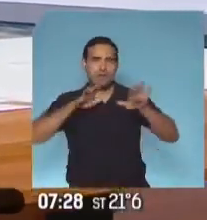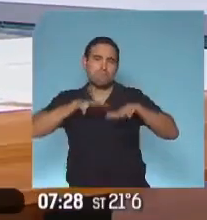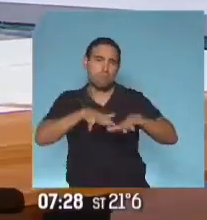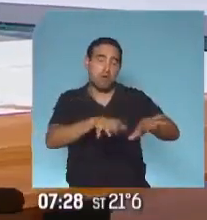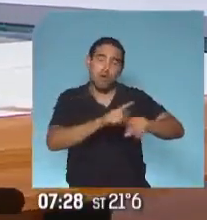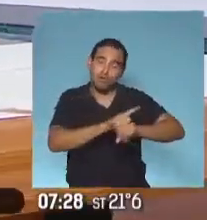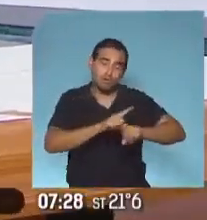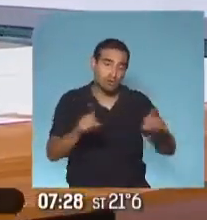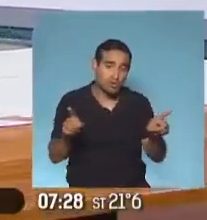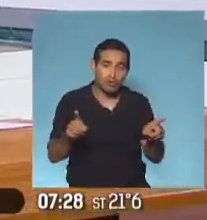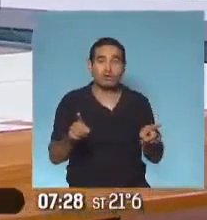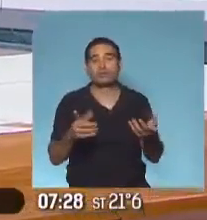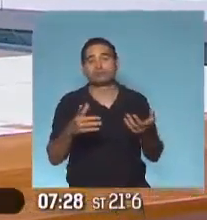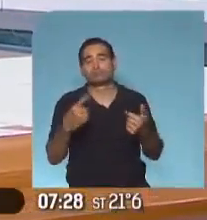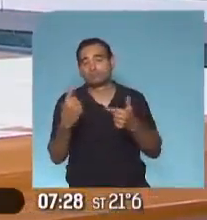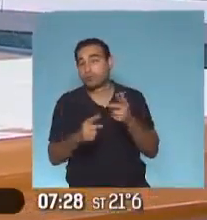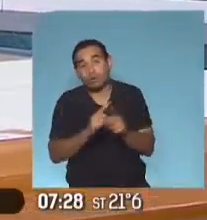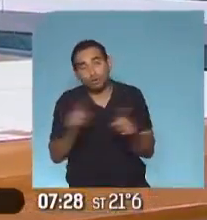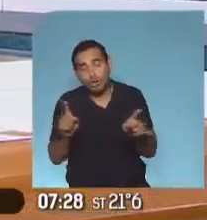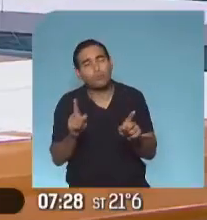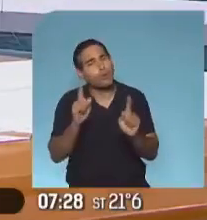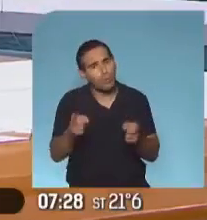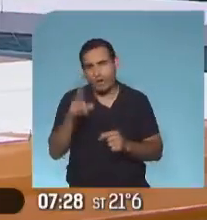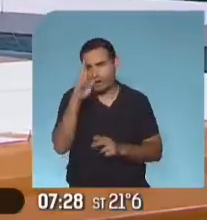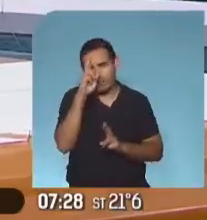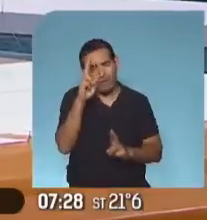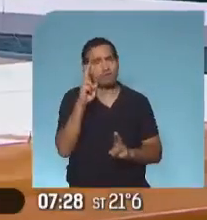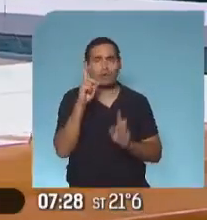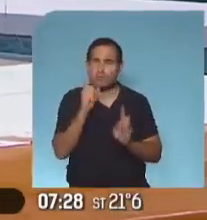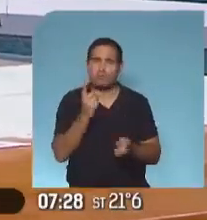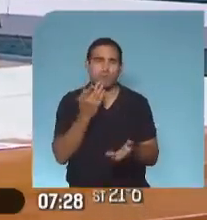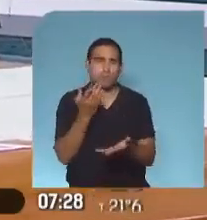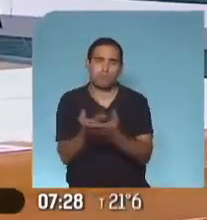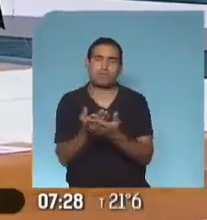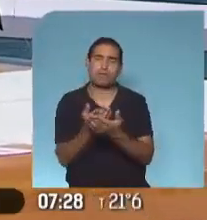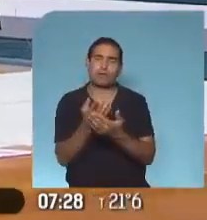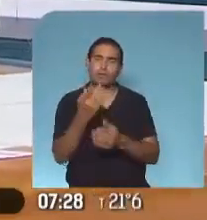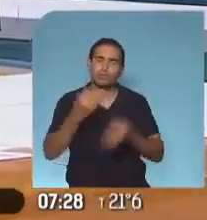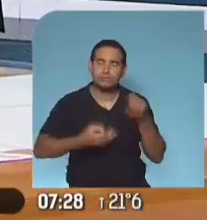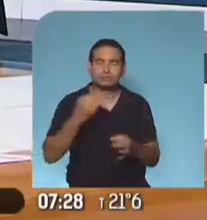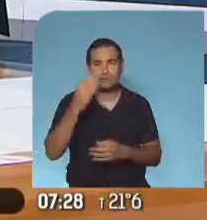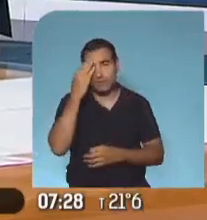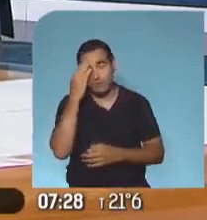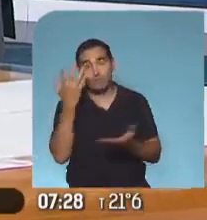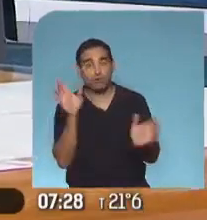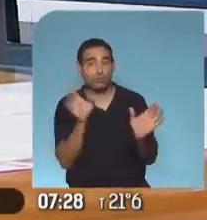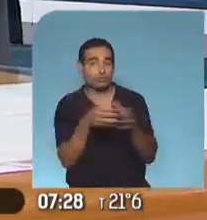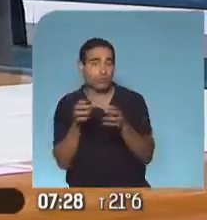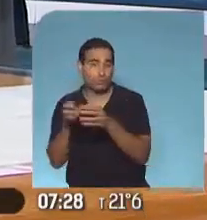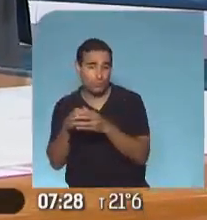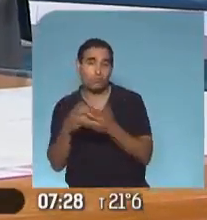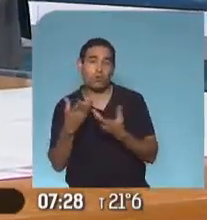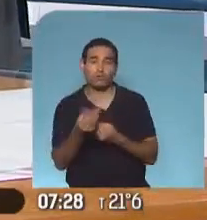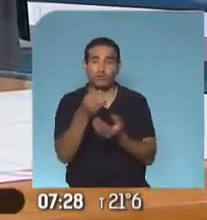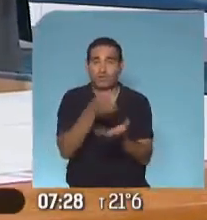marcha, sin tantas otras cosas, pero me parece con el mismo respeto y con el mismo pedido de justicia y memoria de siempre. Por eso los organismos de derechos humanos convocan